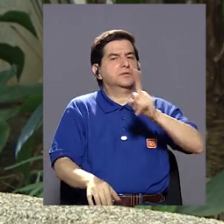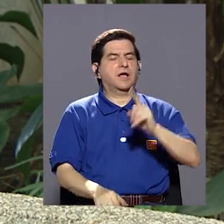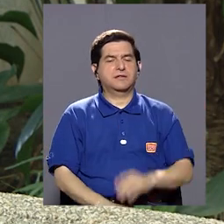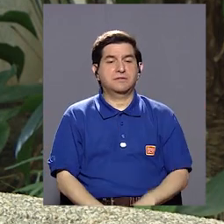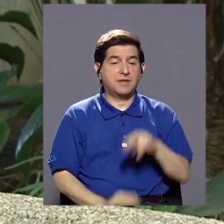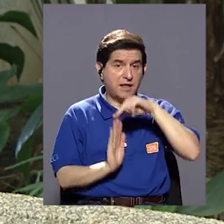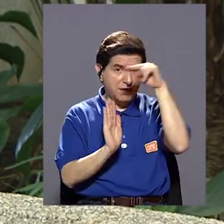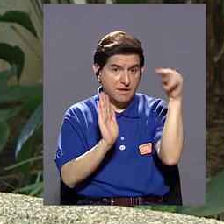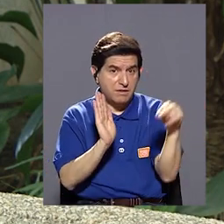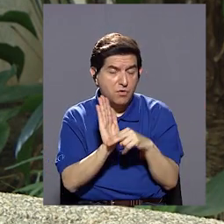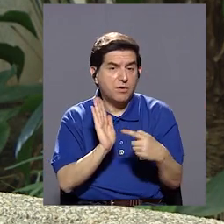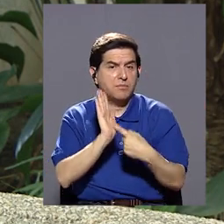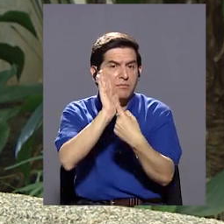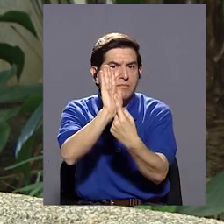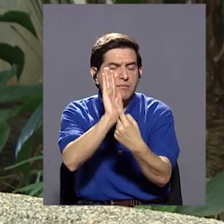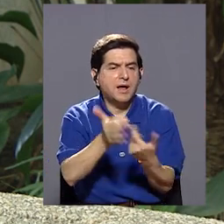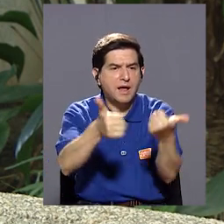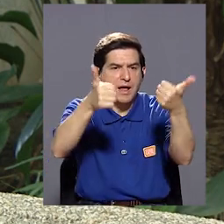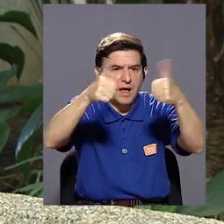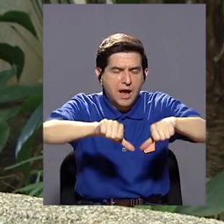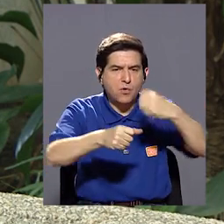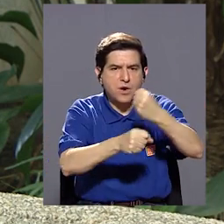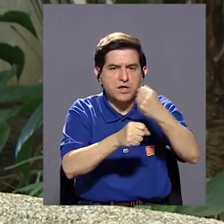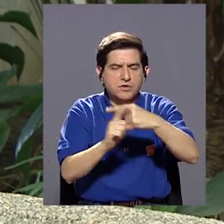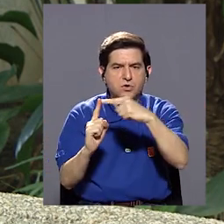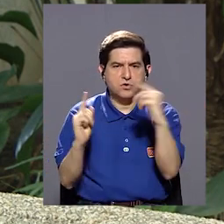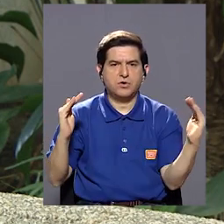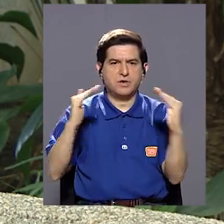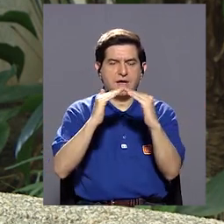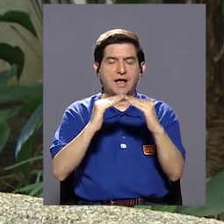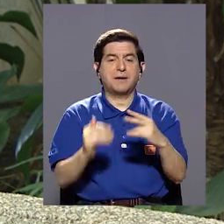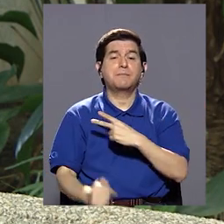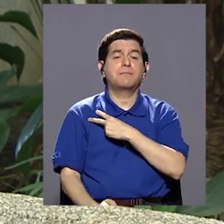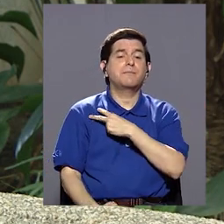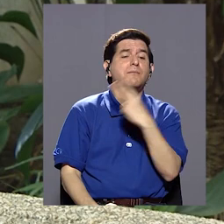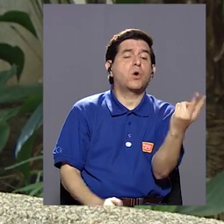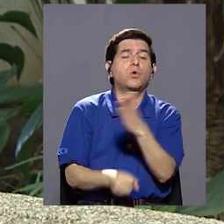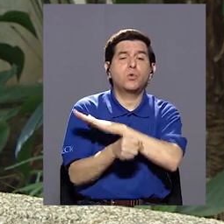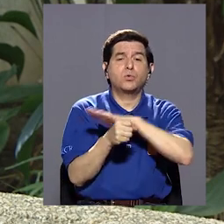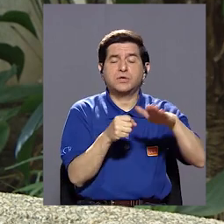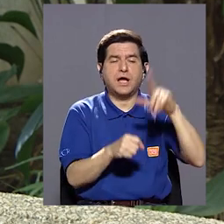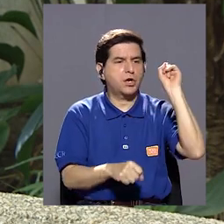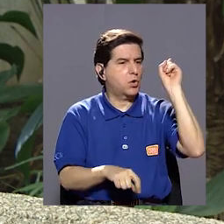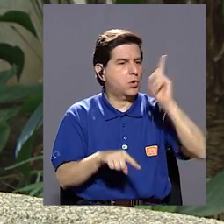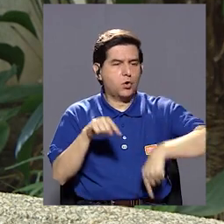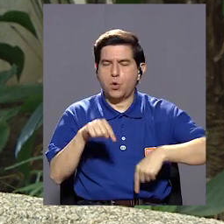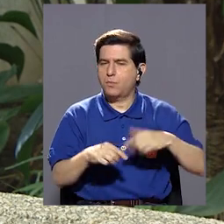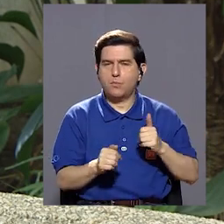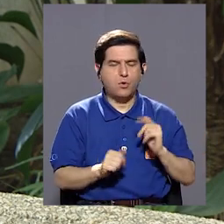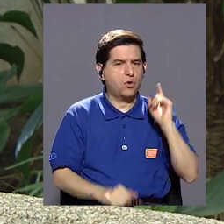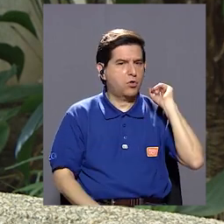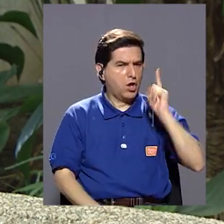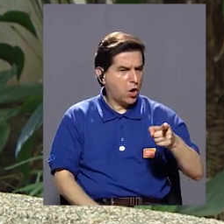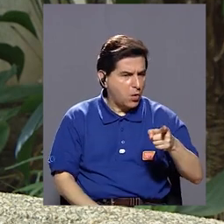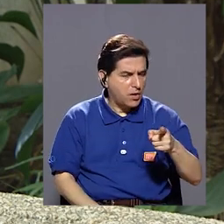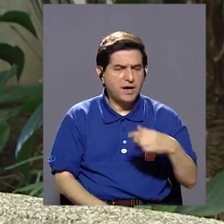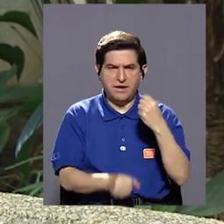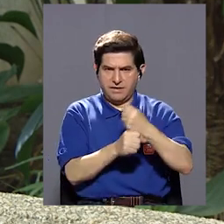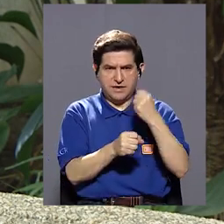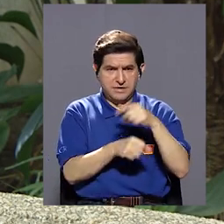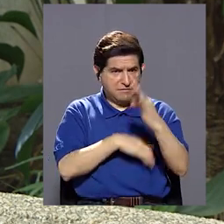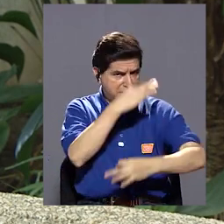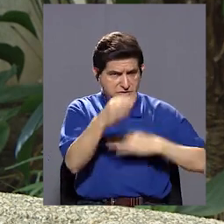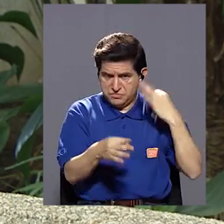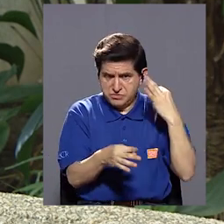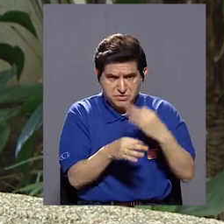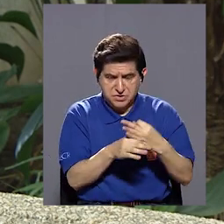mencionar que esa normativa indica de que el acuerdo de teletrabajo es totalmente voluntario. A uno no lo podrían obligar a hacer uh-huh. teletrabajo. Ya